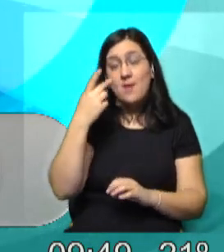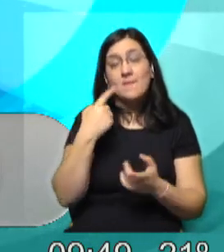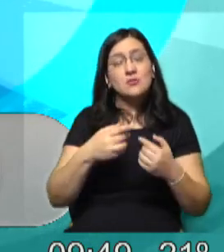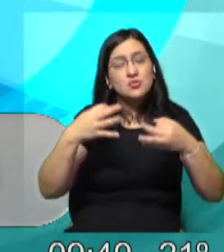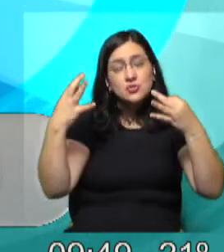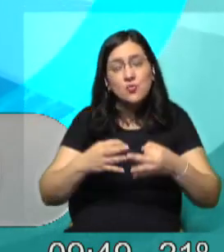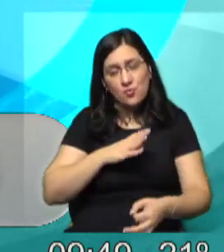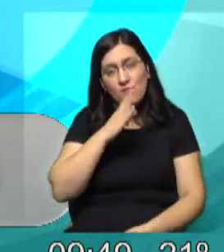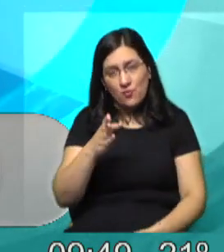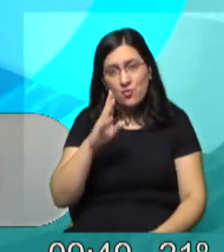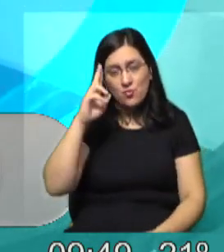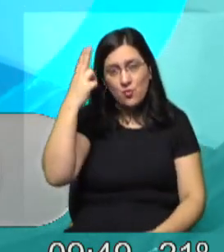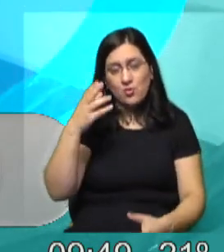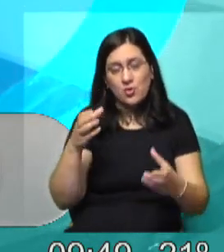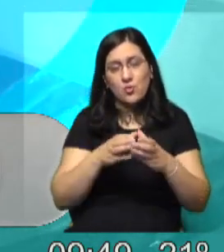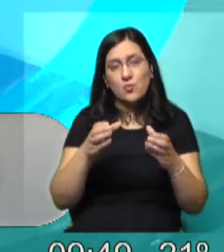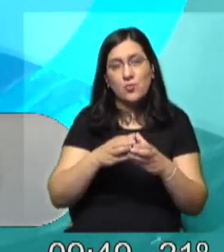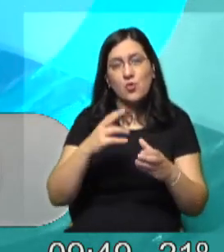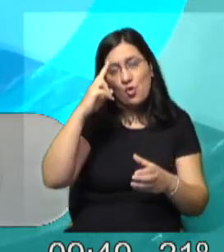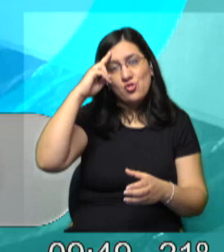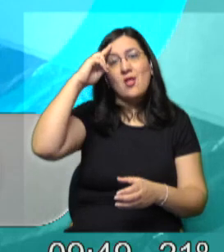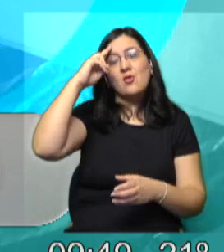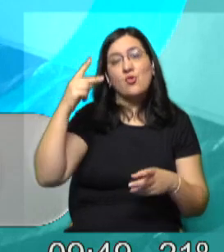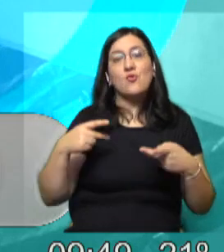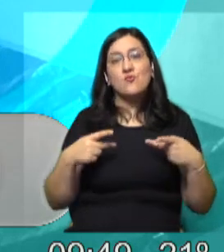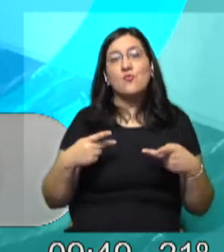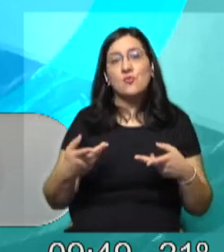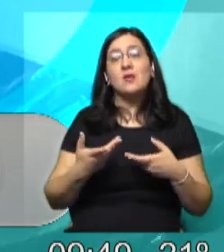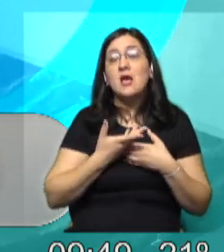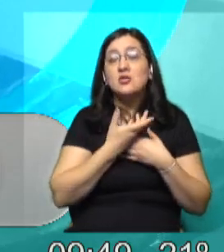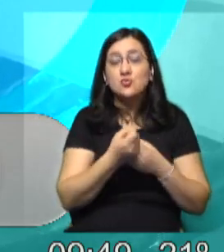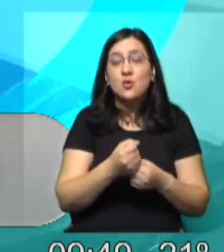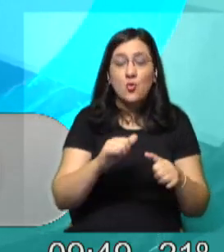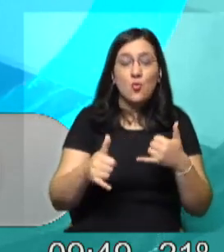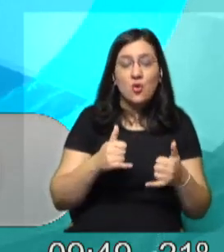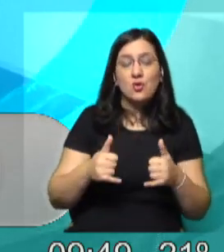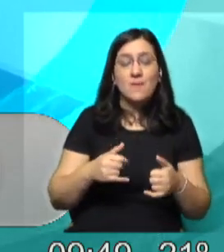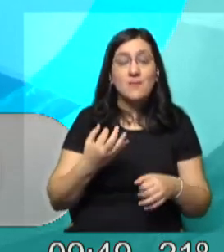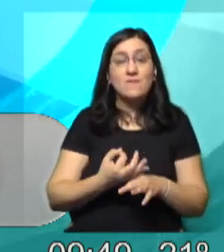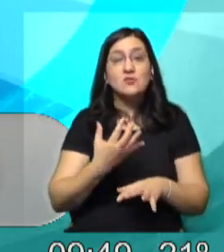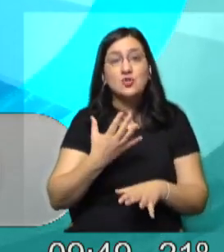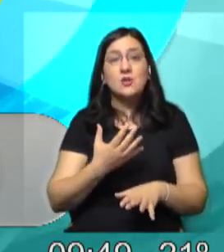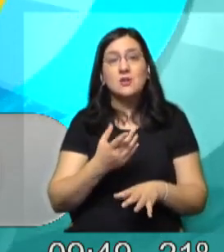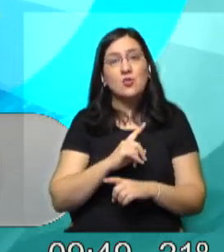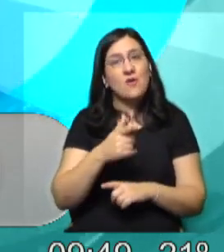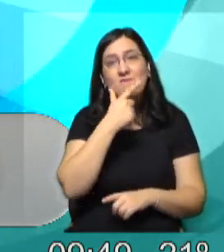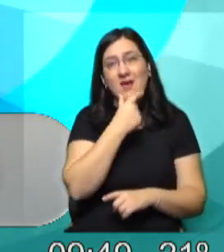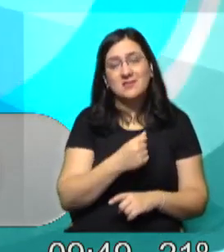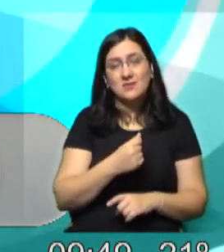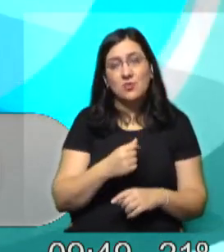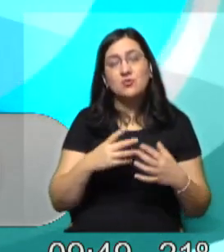seguro voy a estar con el grupo de nostálgico de fútbol que ayudan a los a los jug profesionales que no siempre es